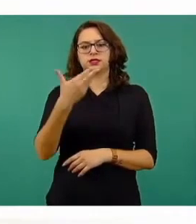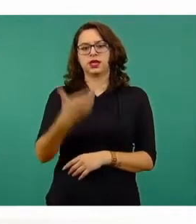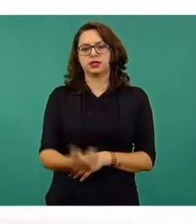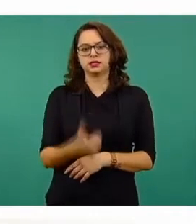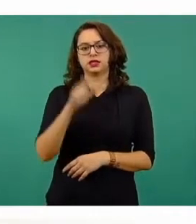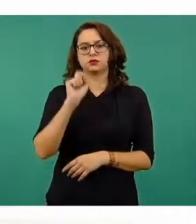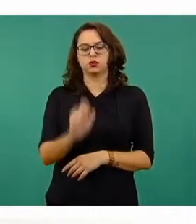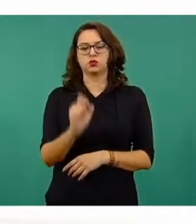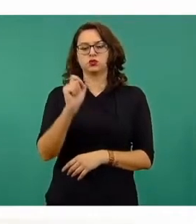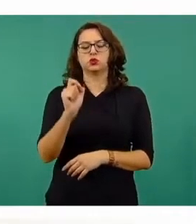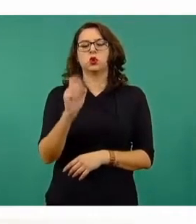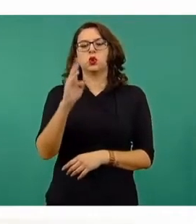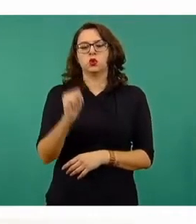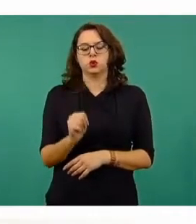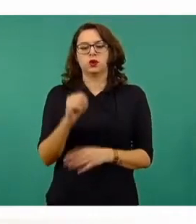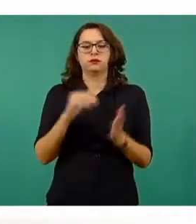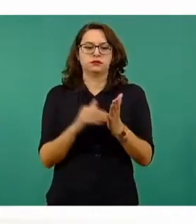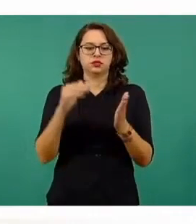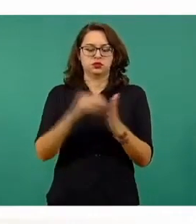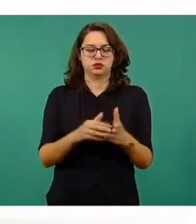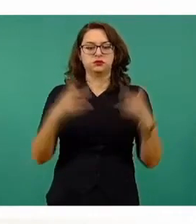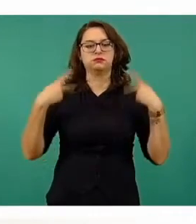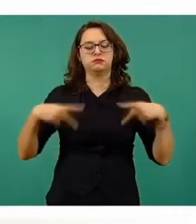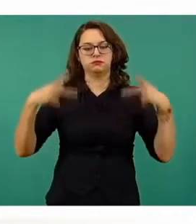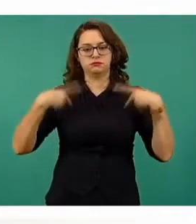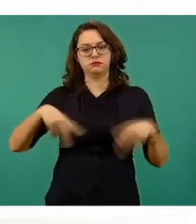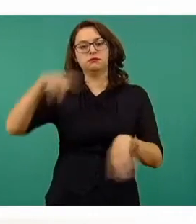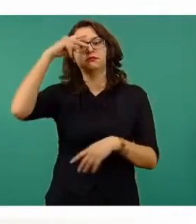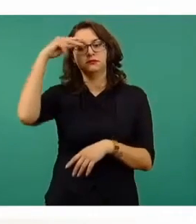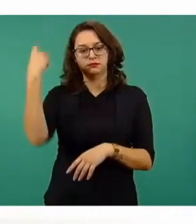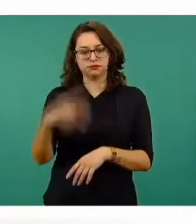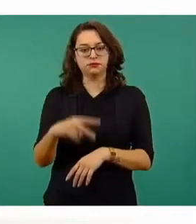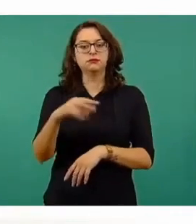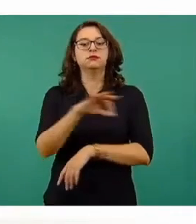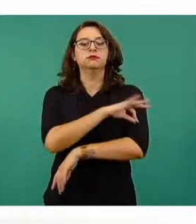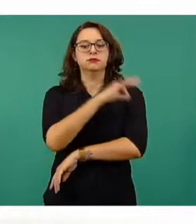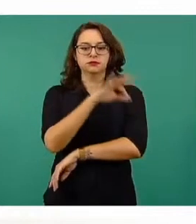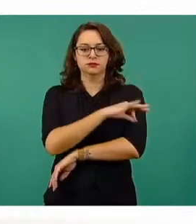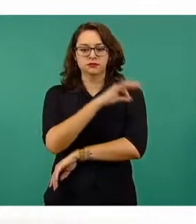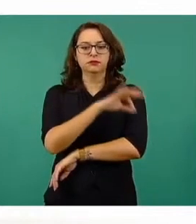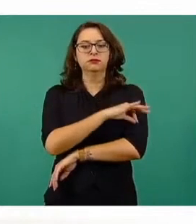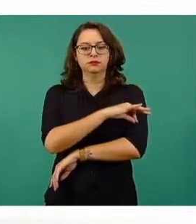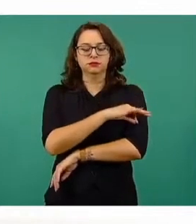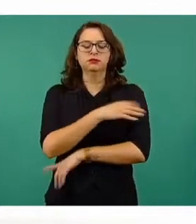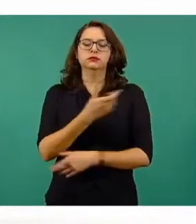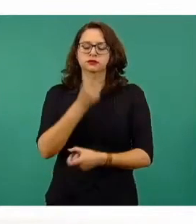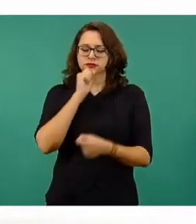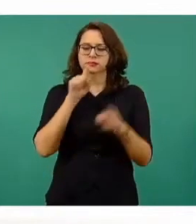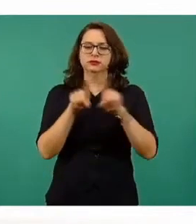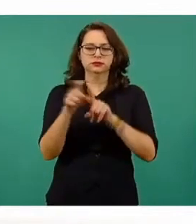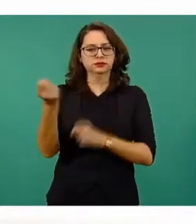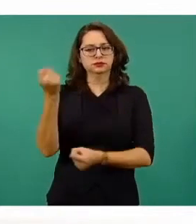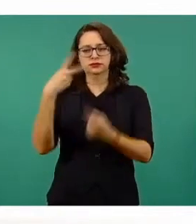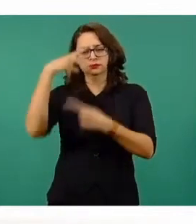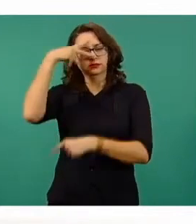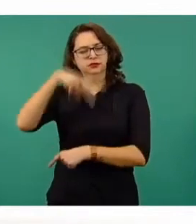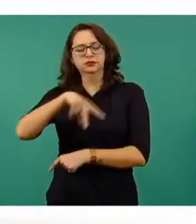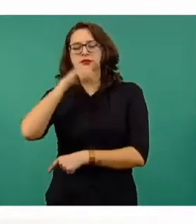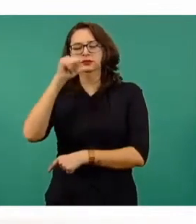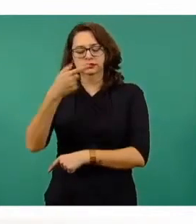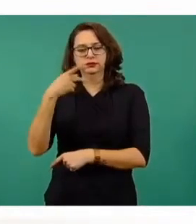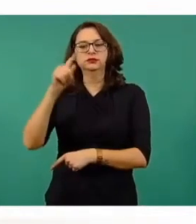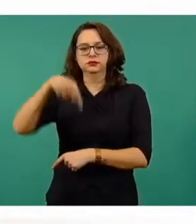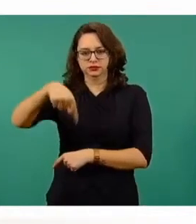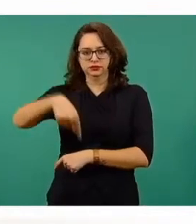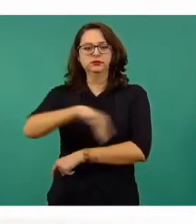66.9 millones de personas mexicanas y también algunas personas que han estado en el territorio y que no son de nacionalidad mexicana